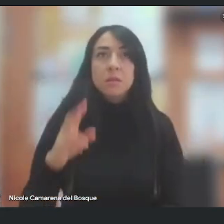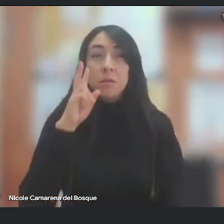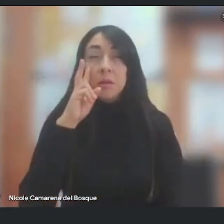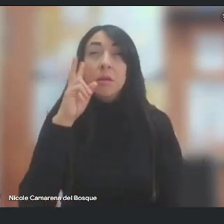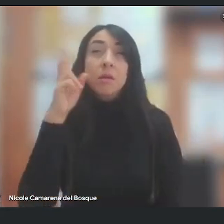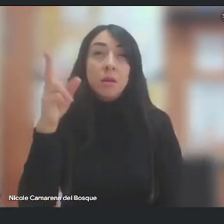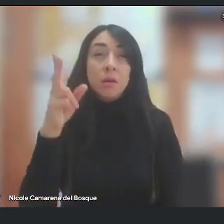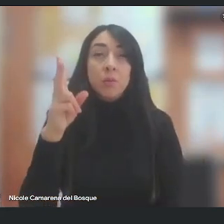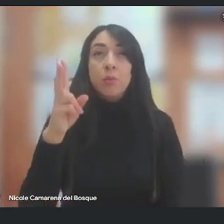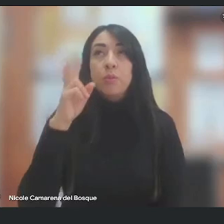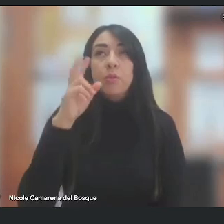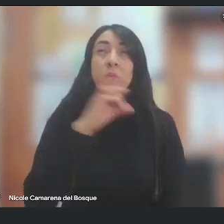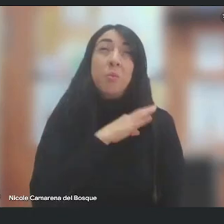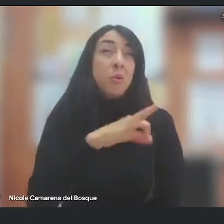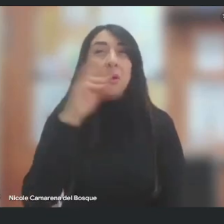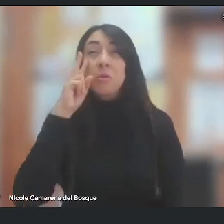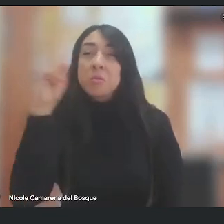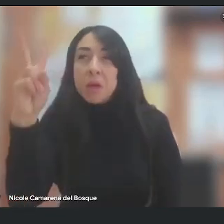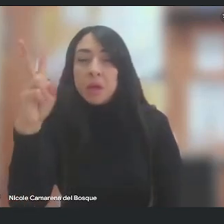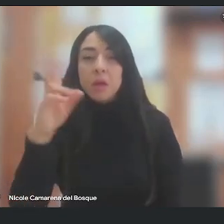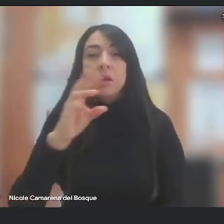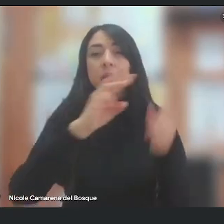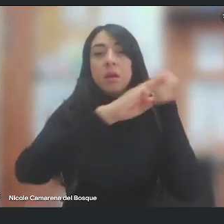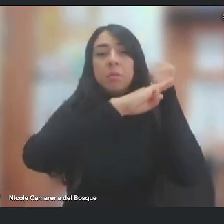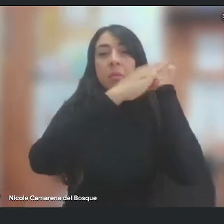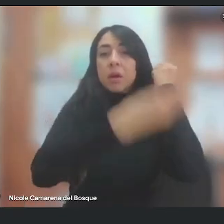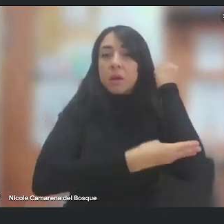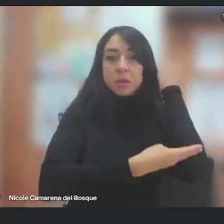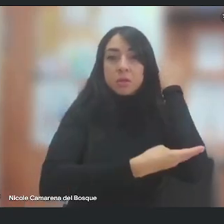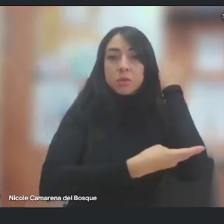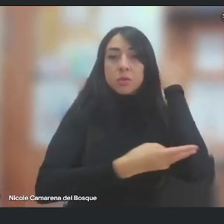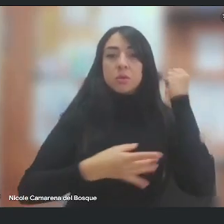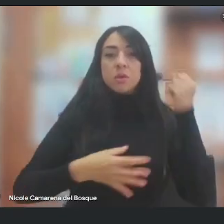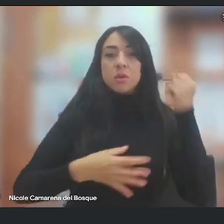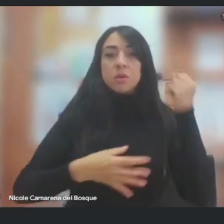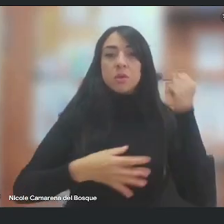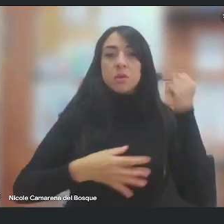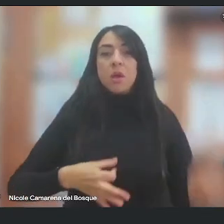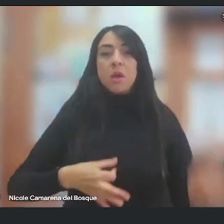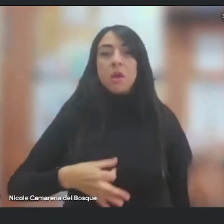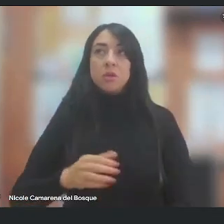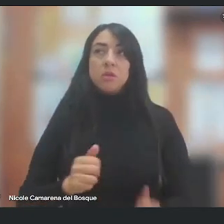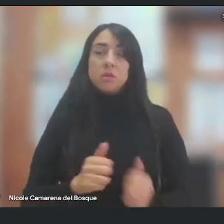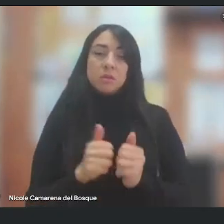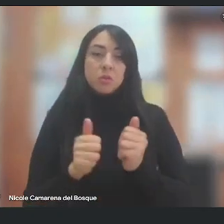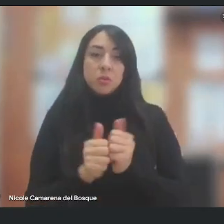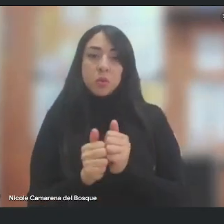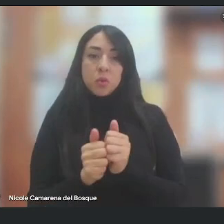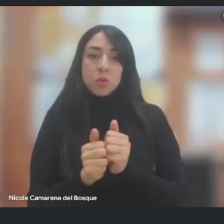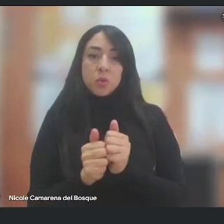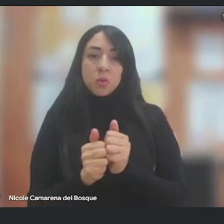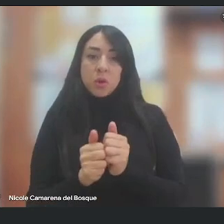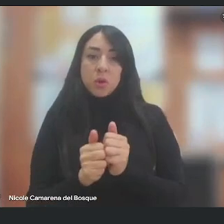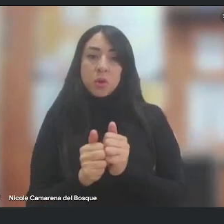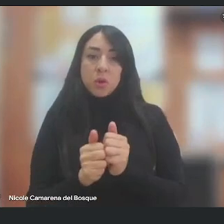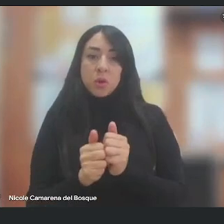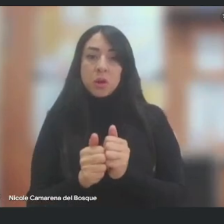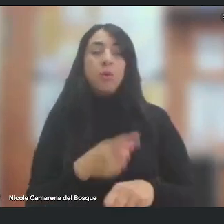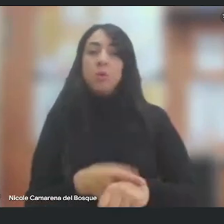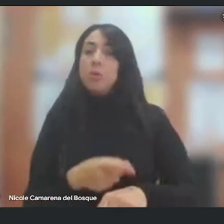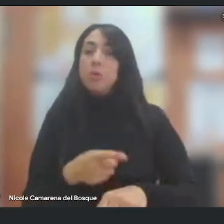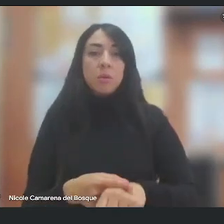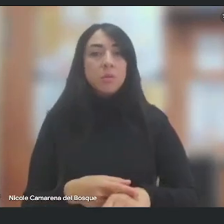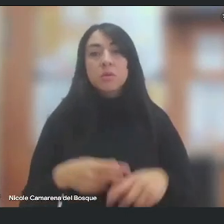transmisión sexual, de conflictos entre deseos de personas y las normas sociales, y se puede llegar a hacer a estas personas